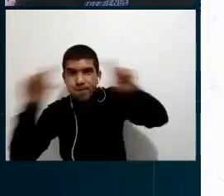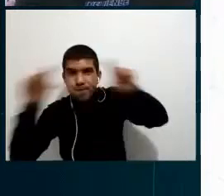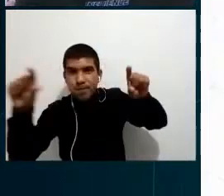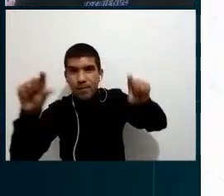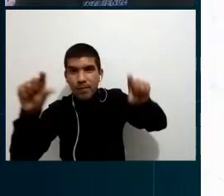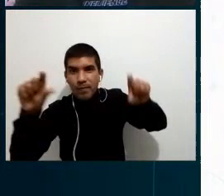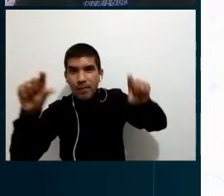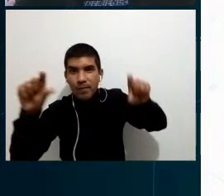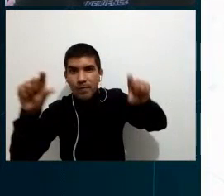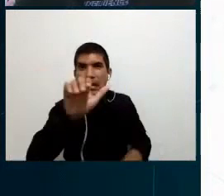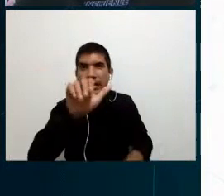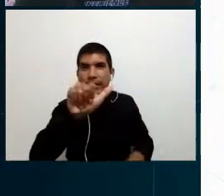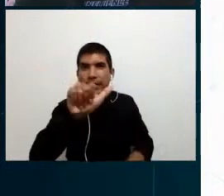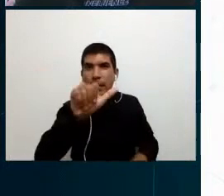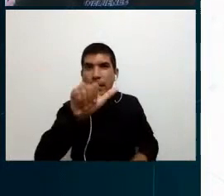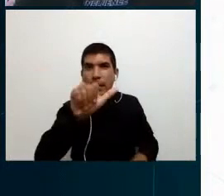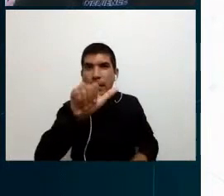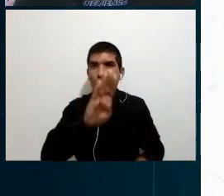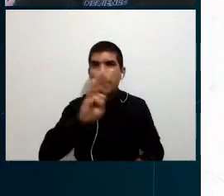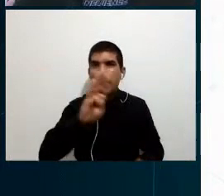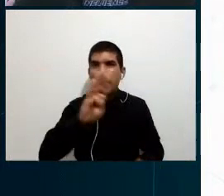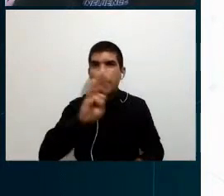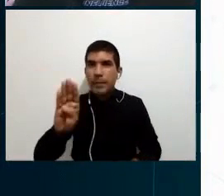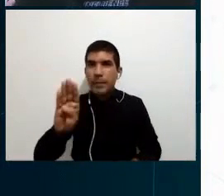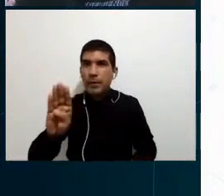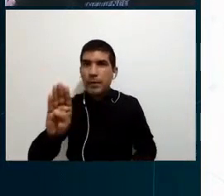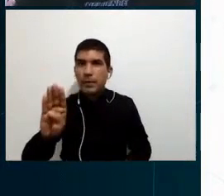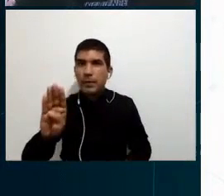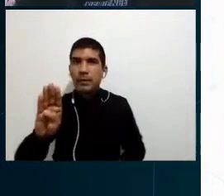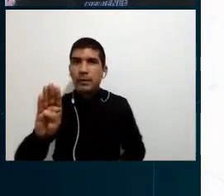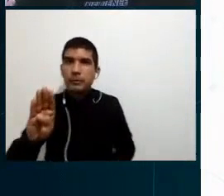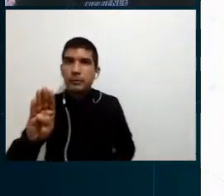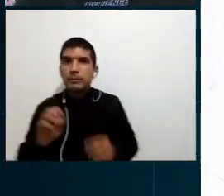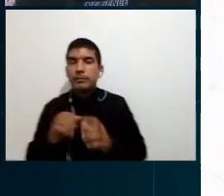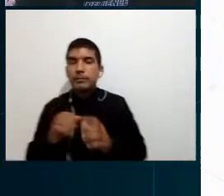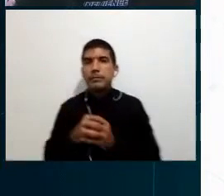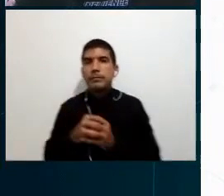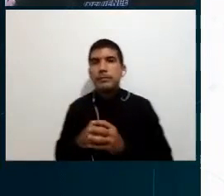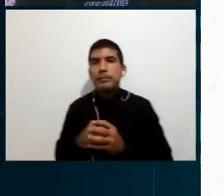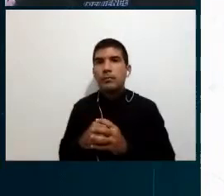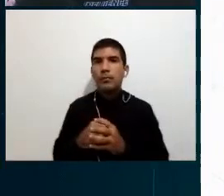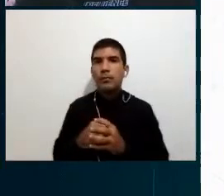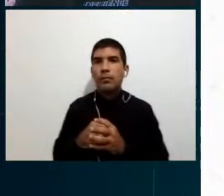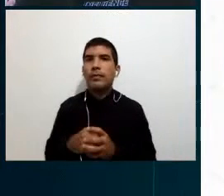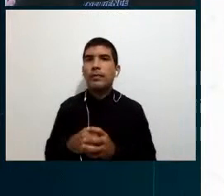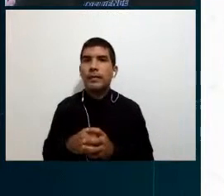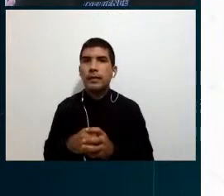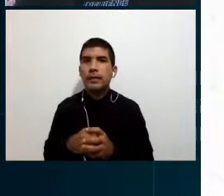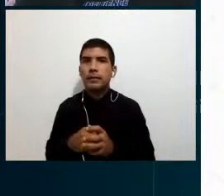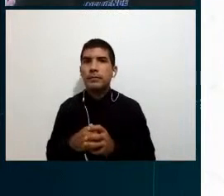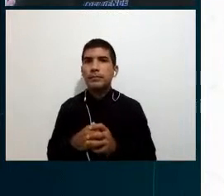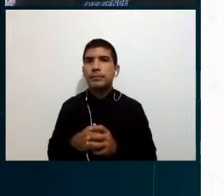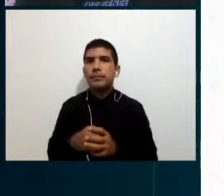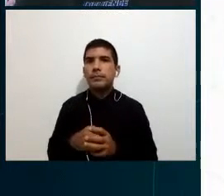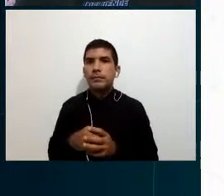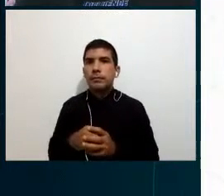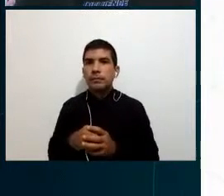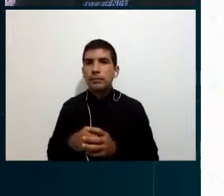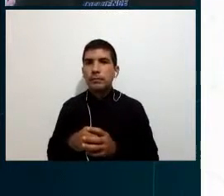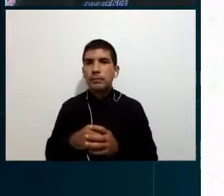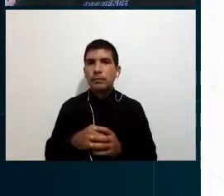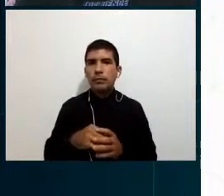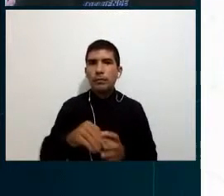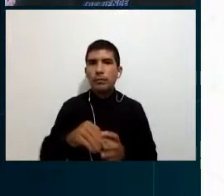compuesto es un compuesto de gases que está en el cual se incluyen dióxido de